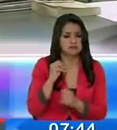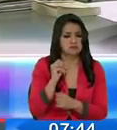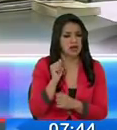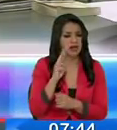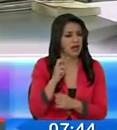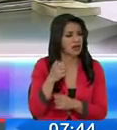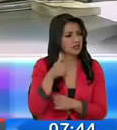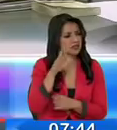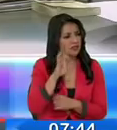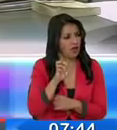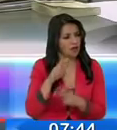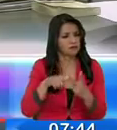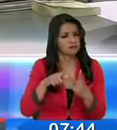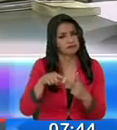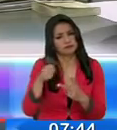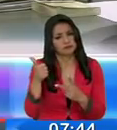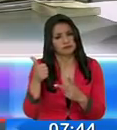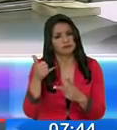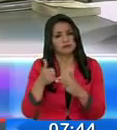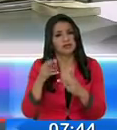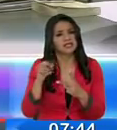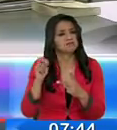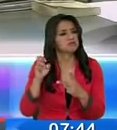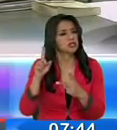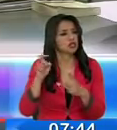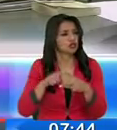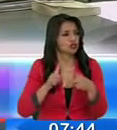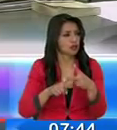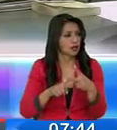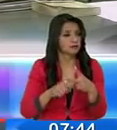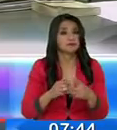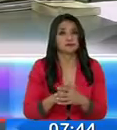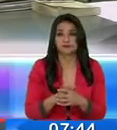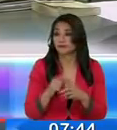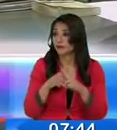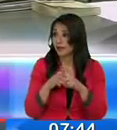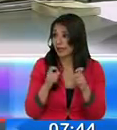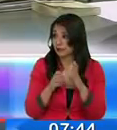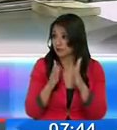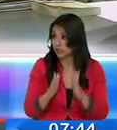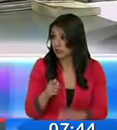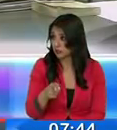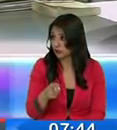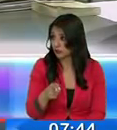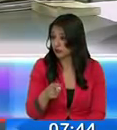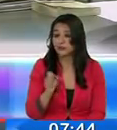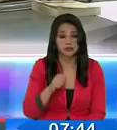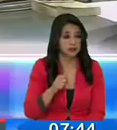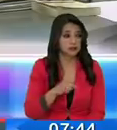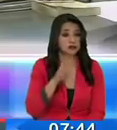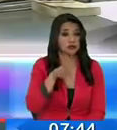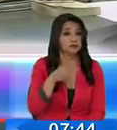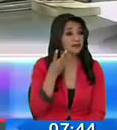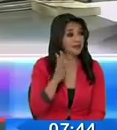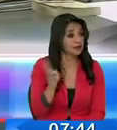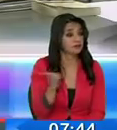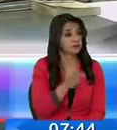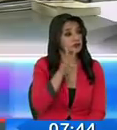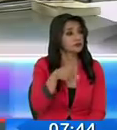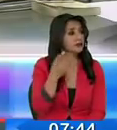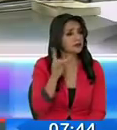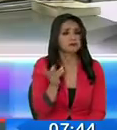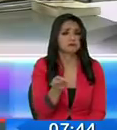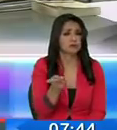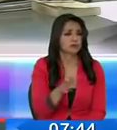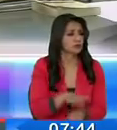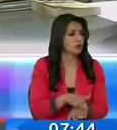otra por la doctora Verónica Espinosa. Años 2000. La censurada en la Asamblea. 2016 y 2018. Las dos